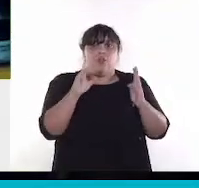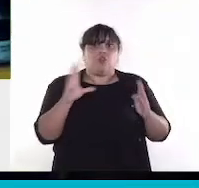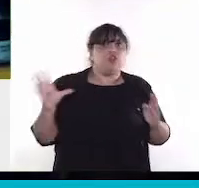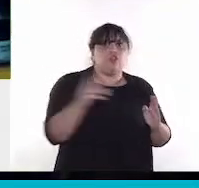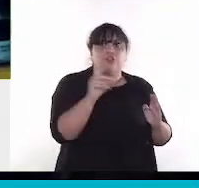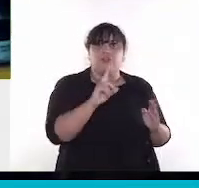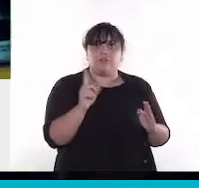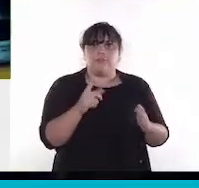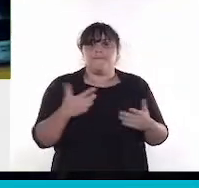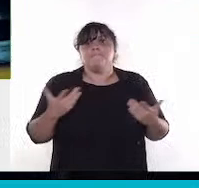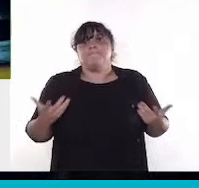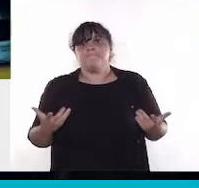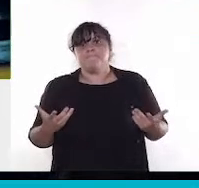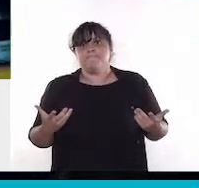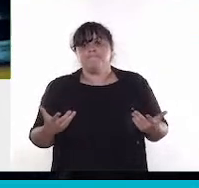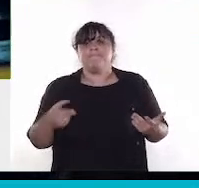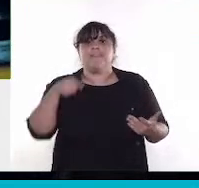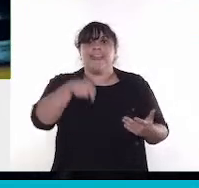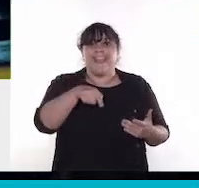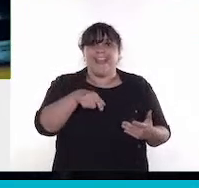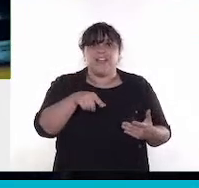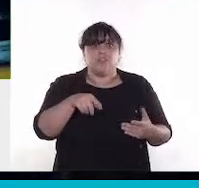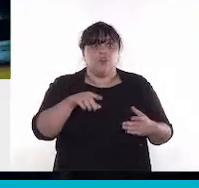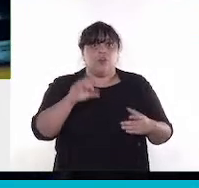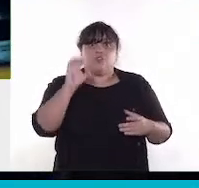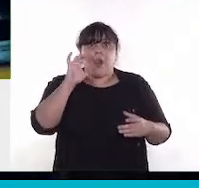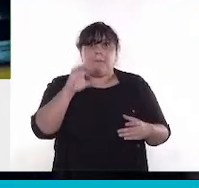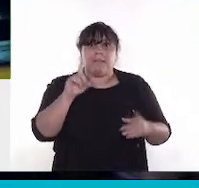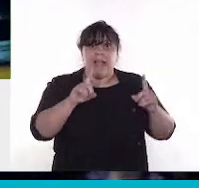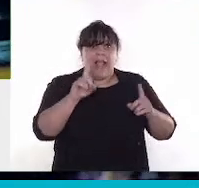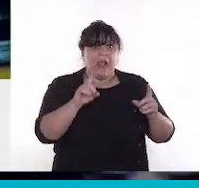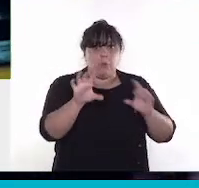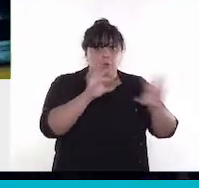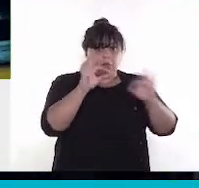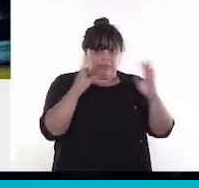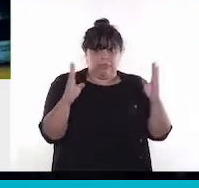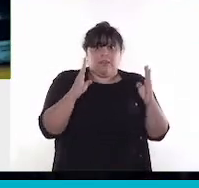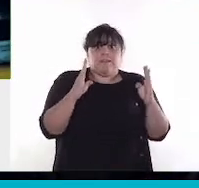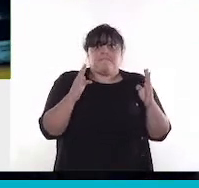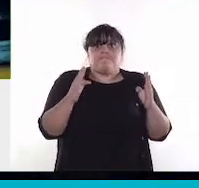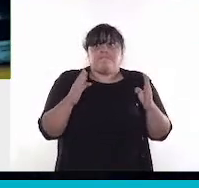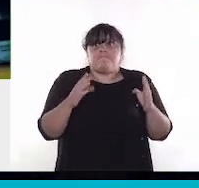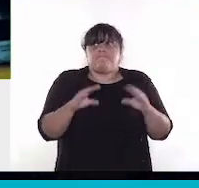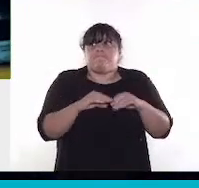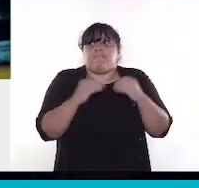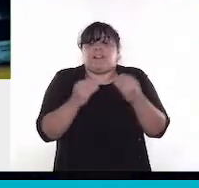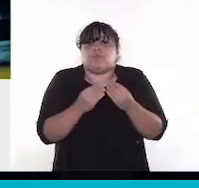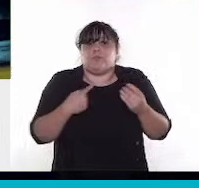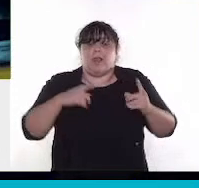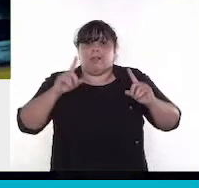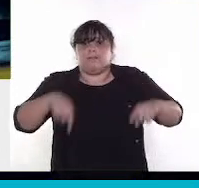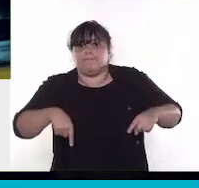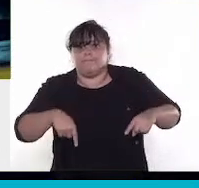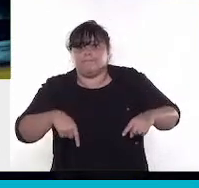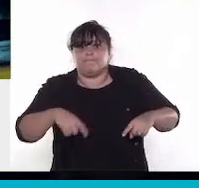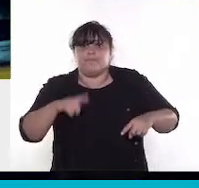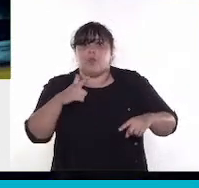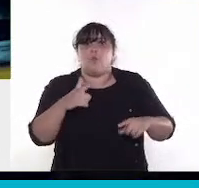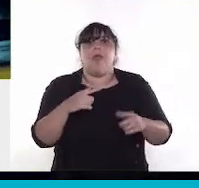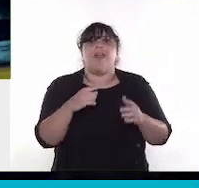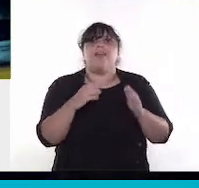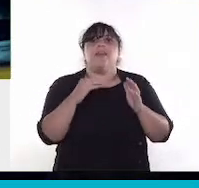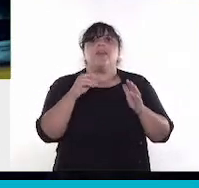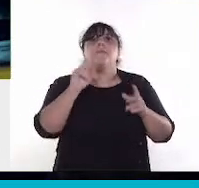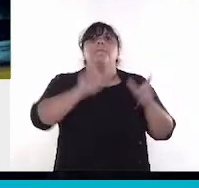Esto hizo que la muestra careciera de valor representativo y quedara en la nada, ¿no? Tampoco contenía el detalle de los números de